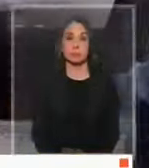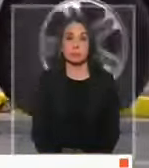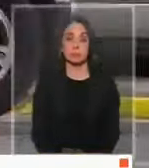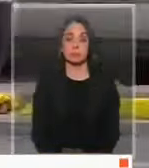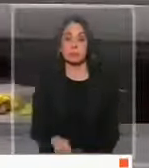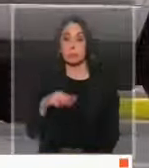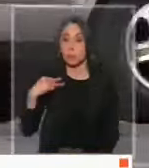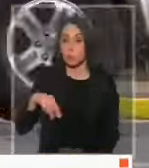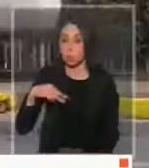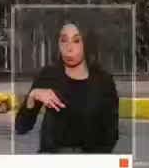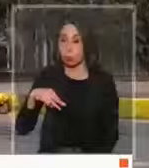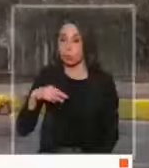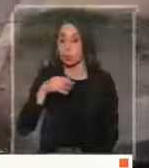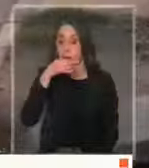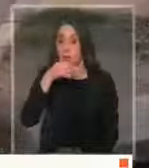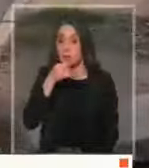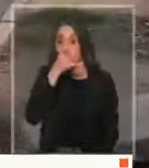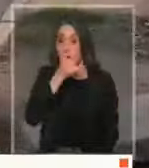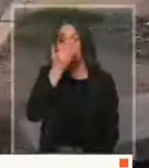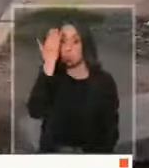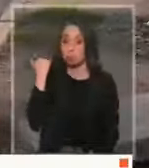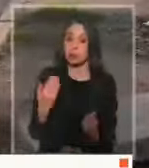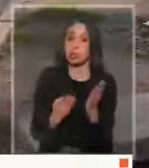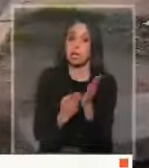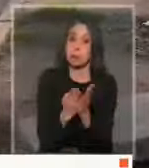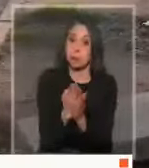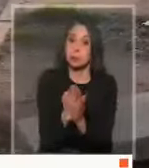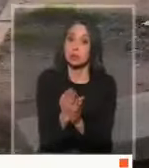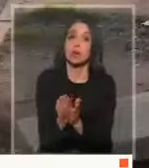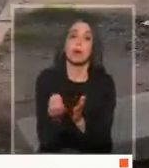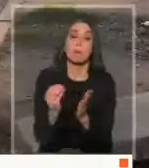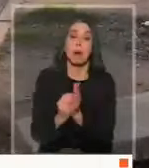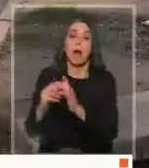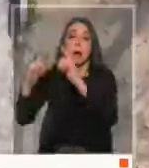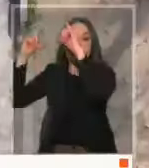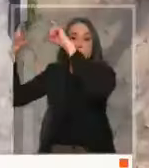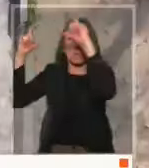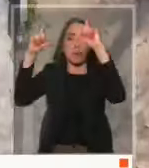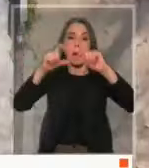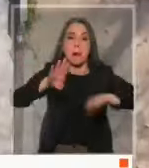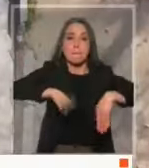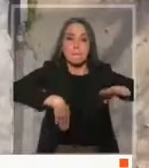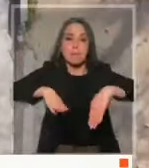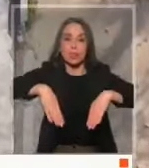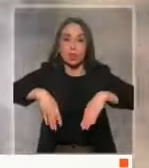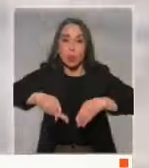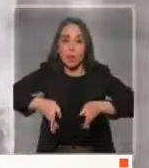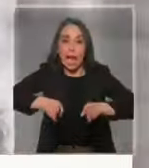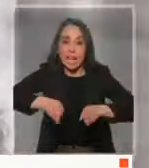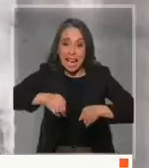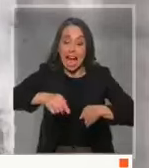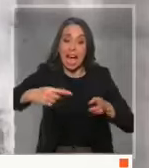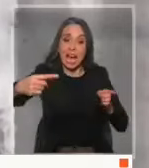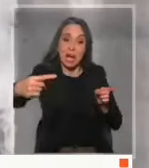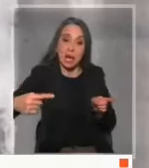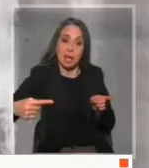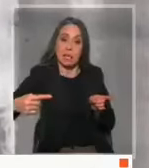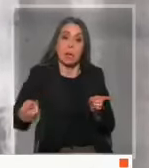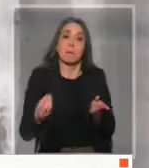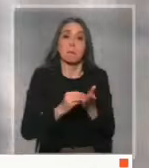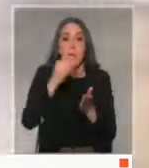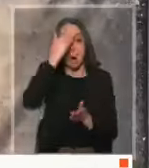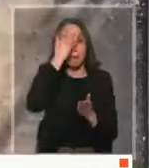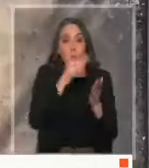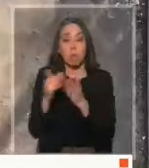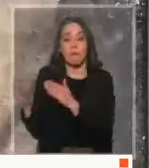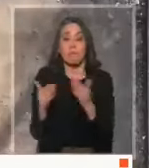En el municipio señalan que desde hace un tiempo comenzaron un refuerzo de señaléticas y pinturas, el que abarcará la calle, que eleva la preocupación de los